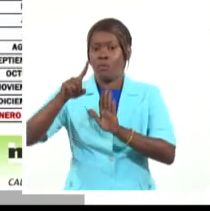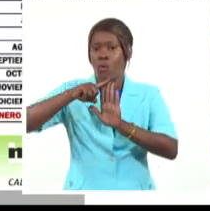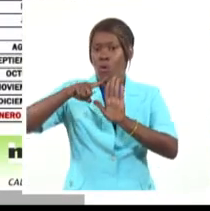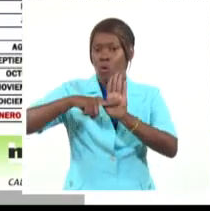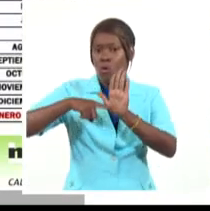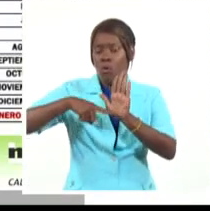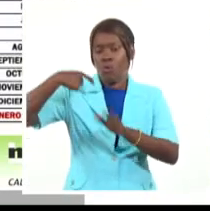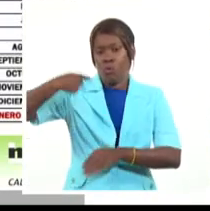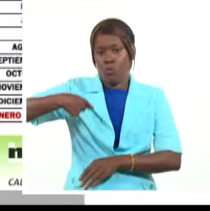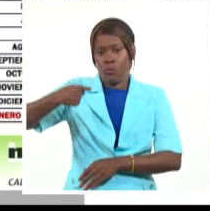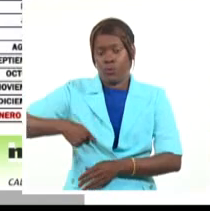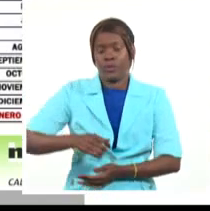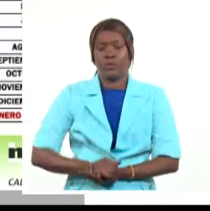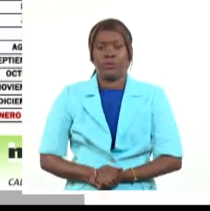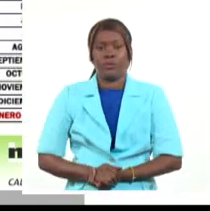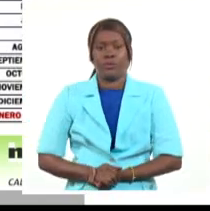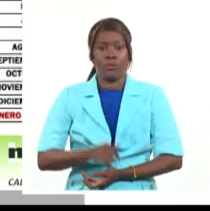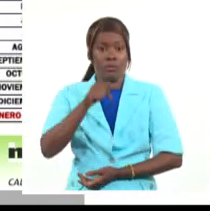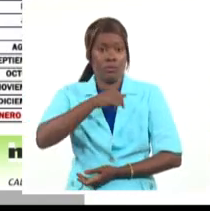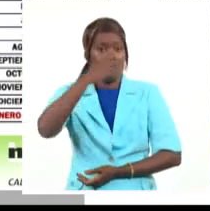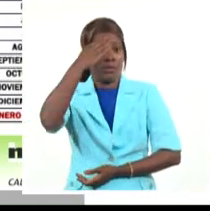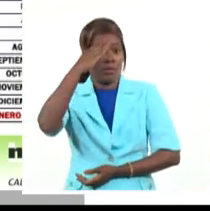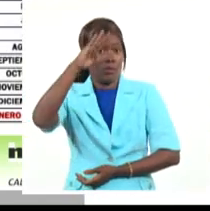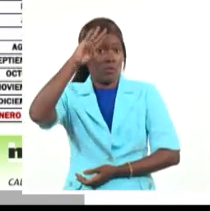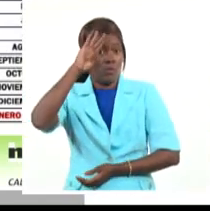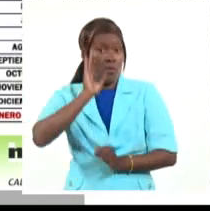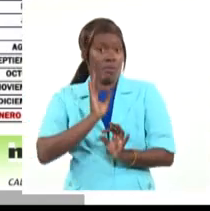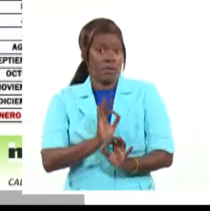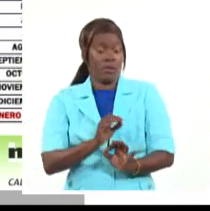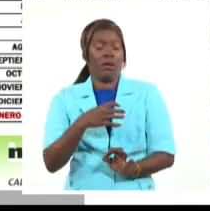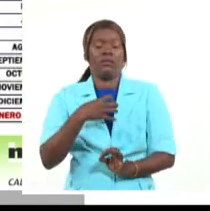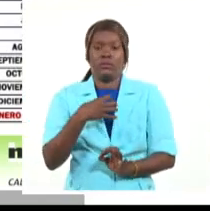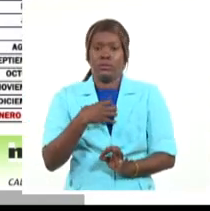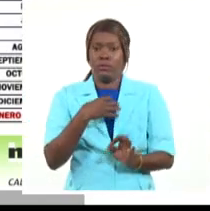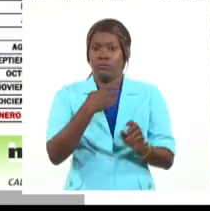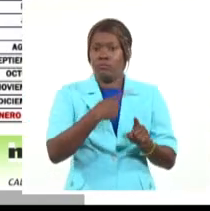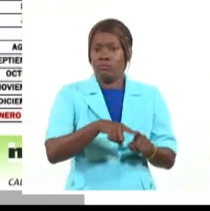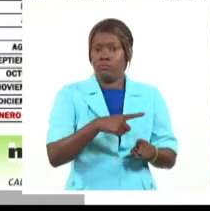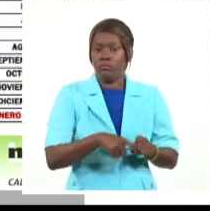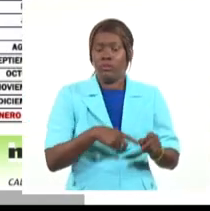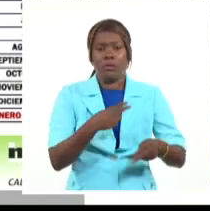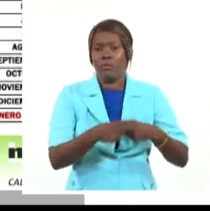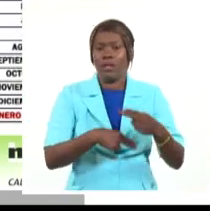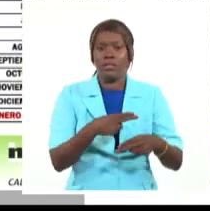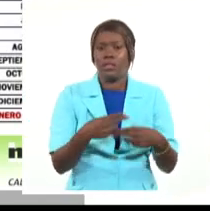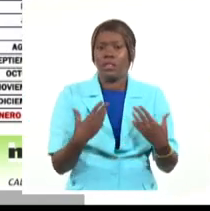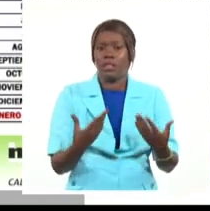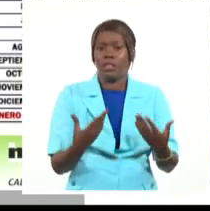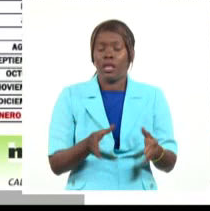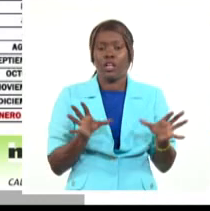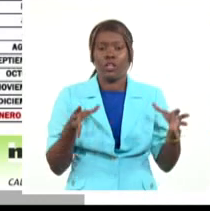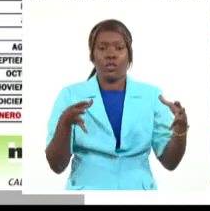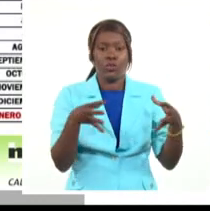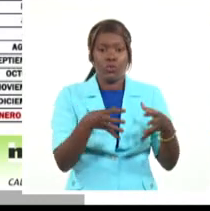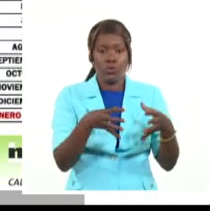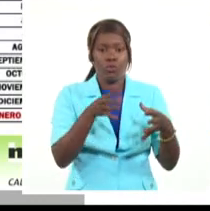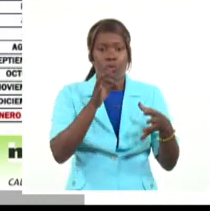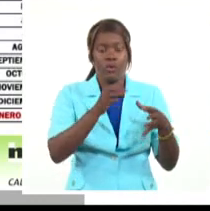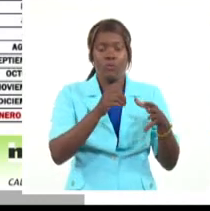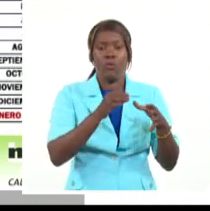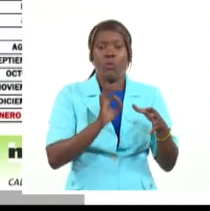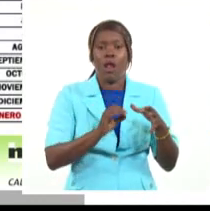del Banco Central de Cuba como órgano de carácter técnico con autonomía para el ejercicio de sus funciones asignadas por la ley